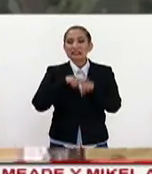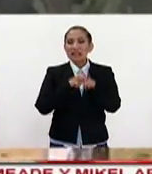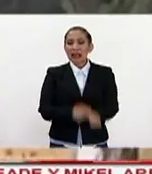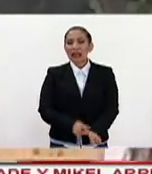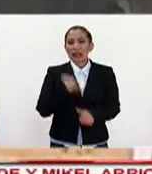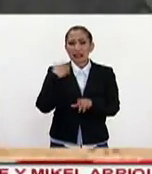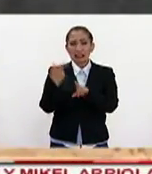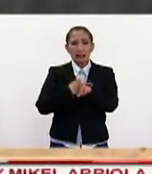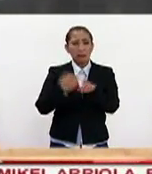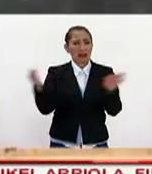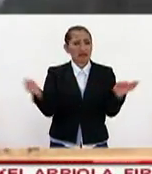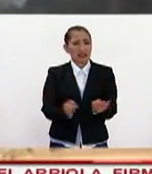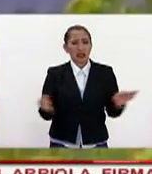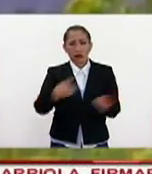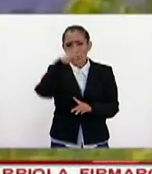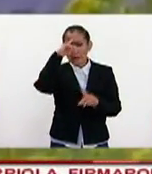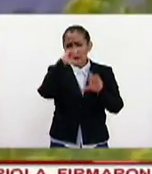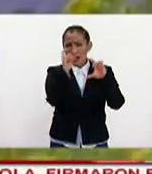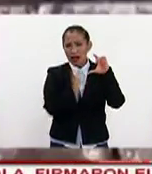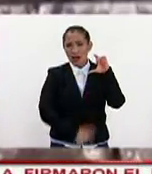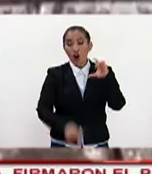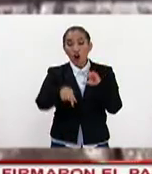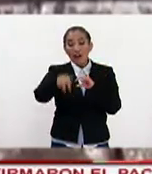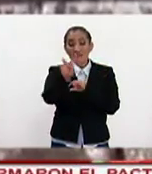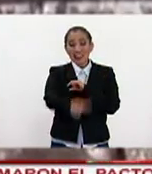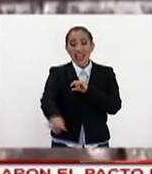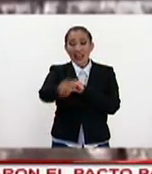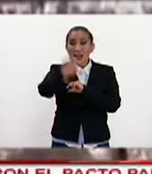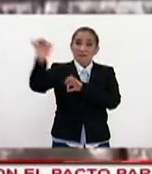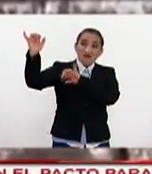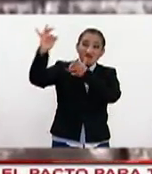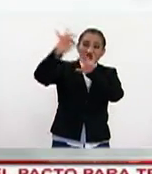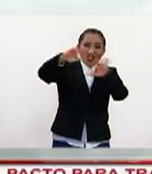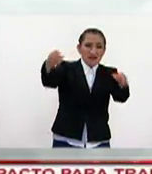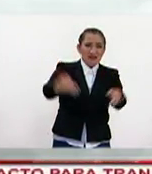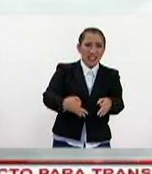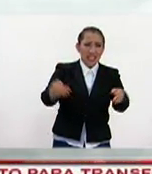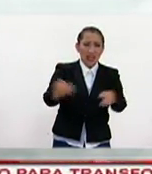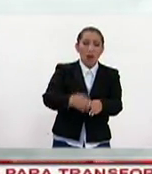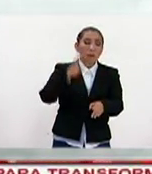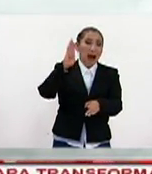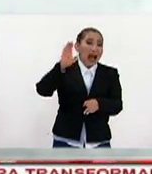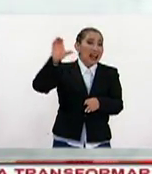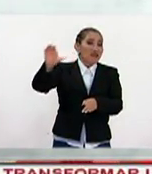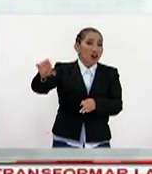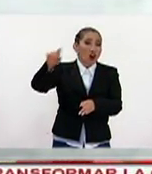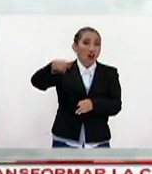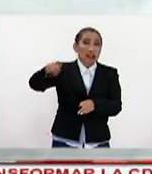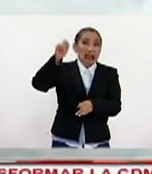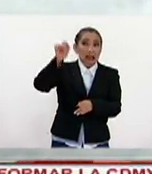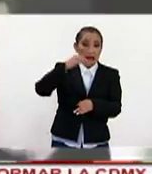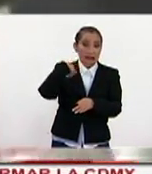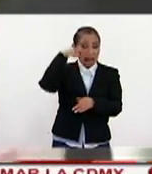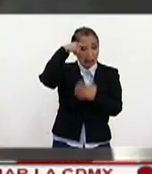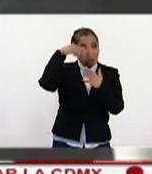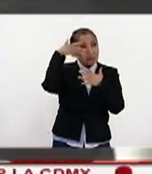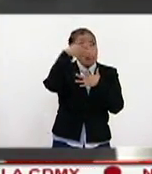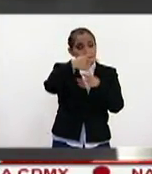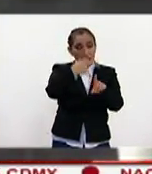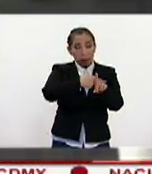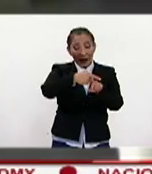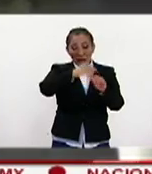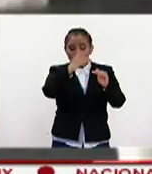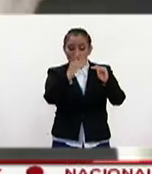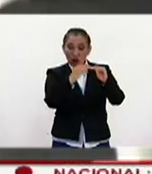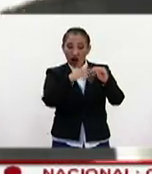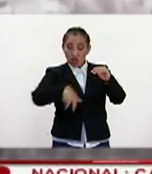Continúan las bajas temperaturas en el país. Este viernes ingresará un nuevo frente por Baja California, por lo que se esperan temperaturas de